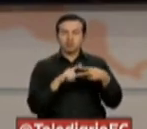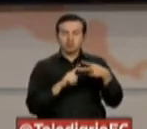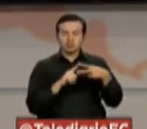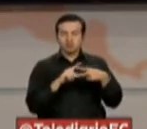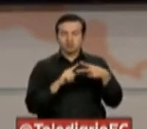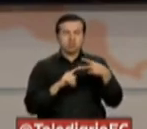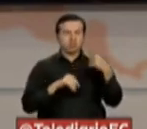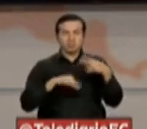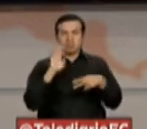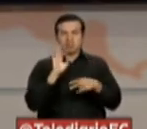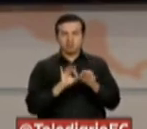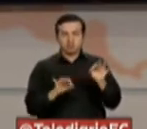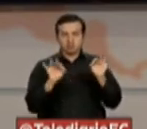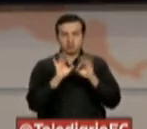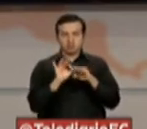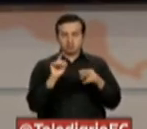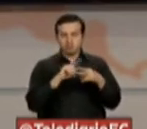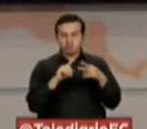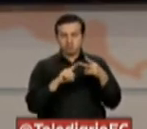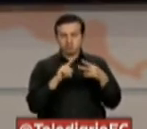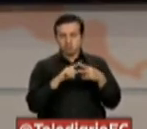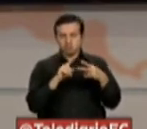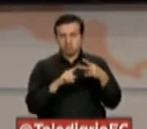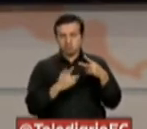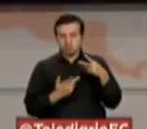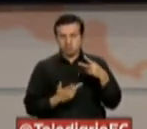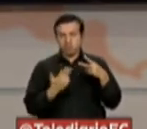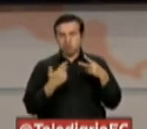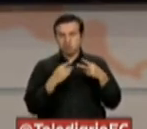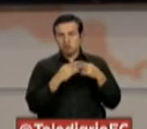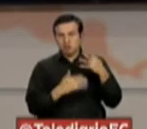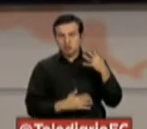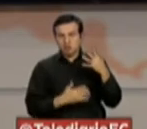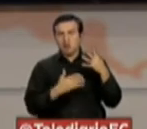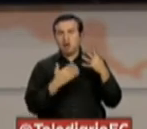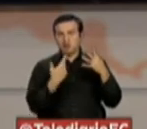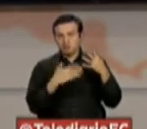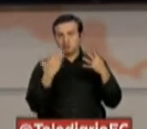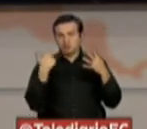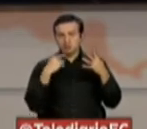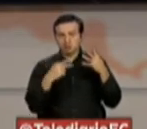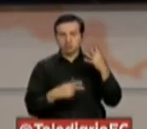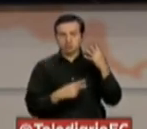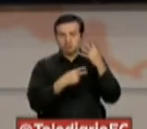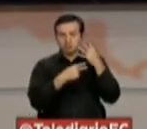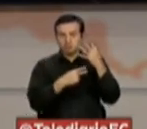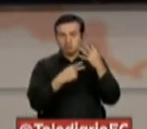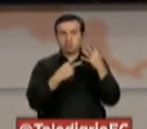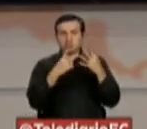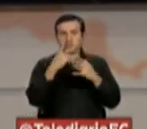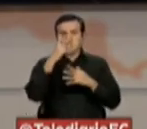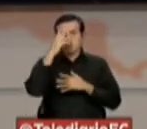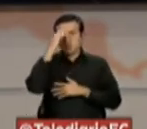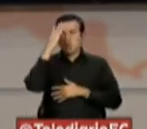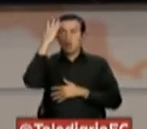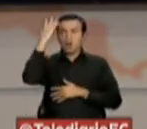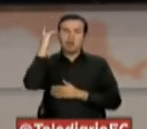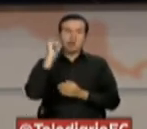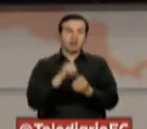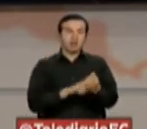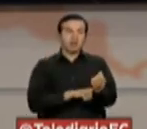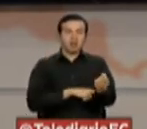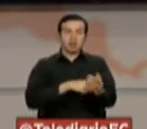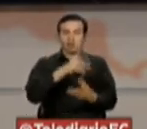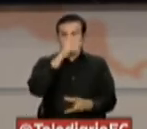que son los más importantes principalmente, adicionalmente a los que ya tenía en temas de propiedad intelectual. El tema de conocimientos tradicionales y el